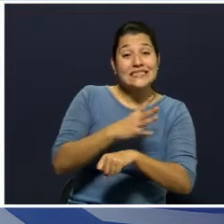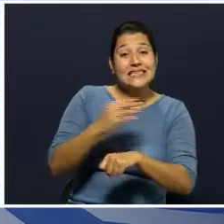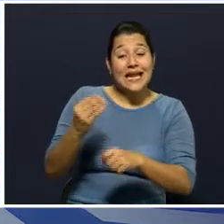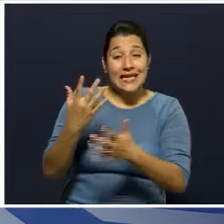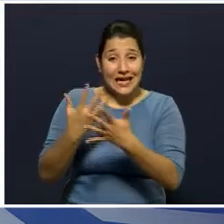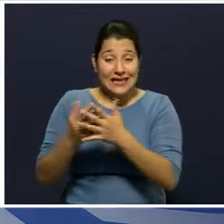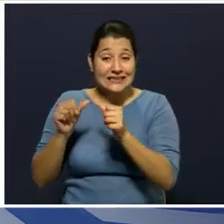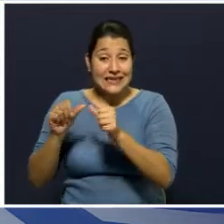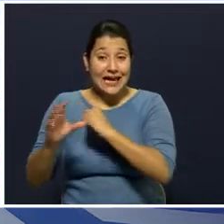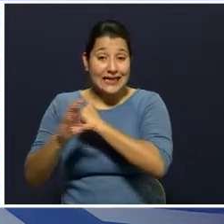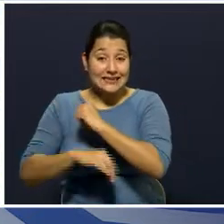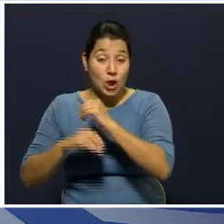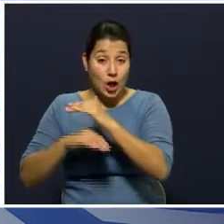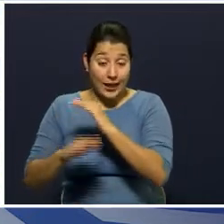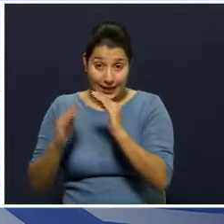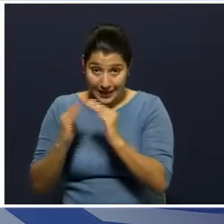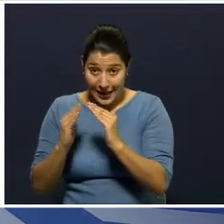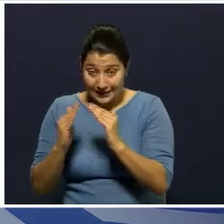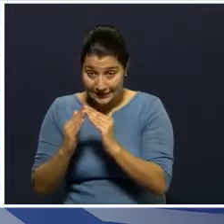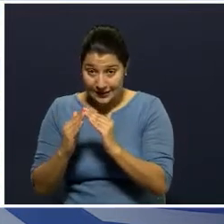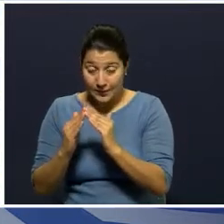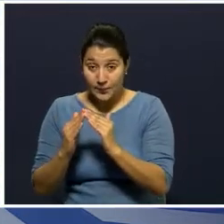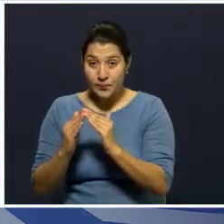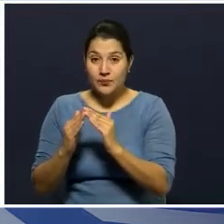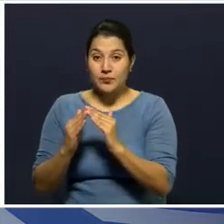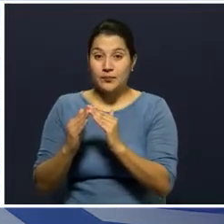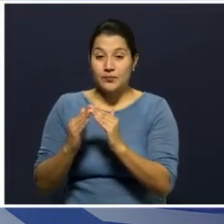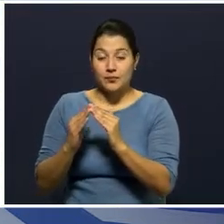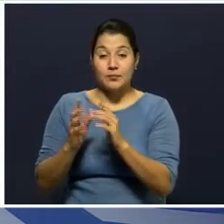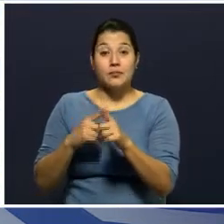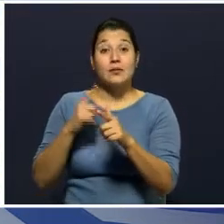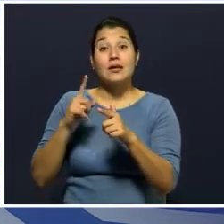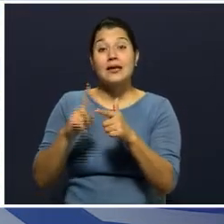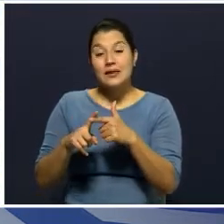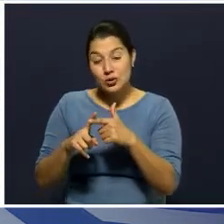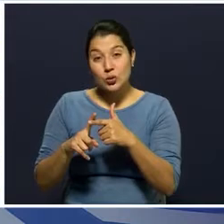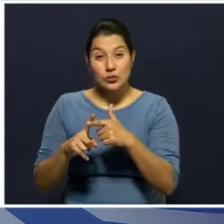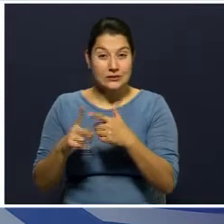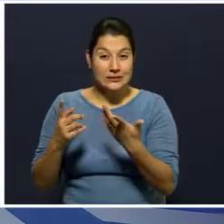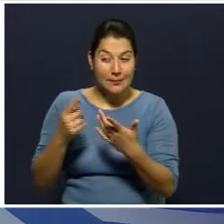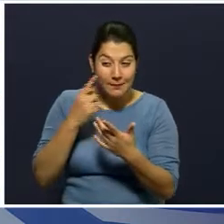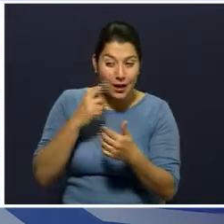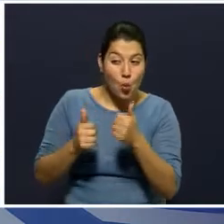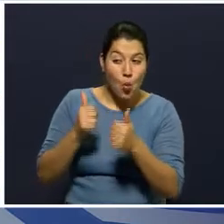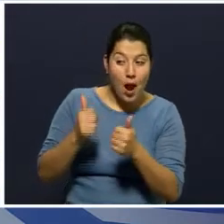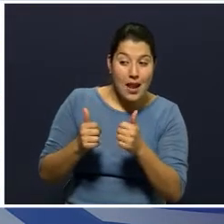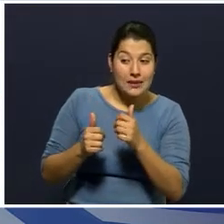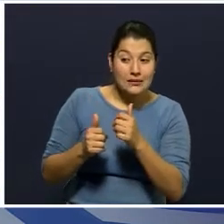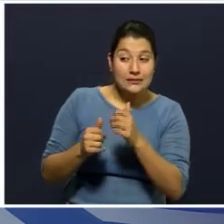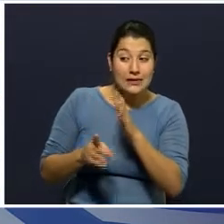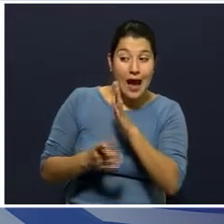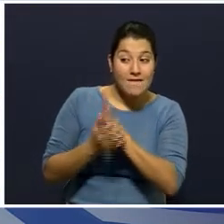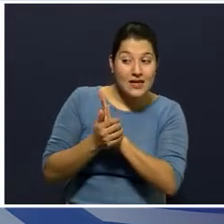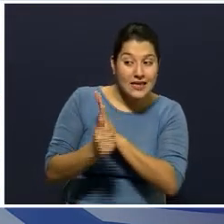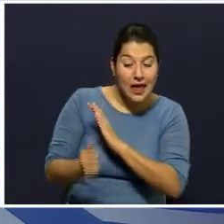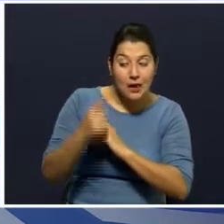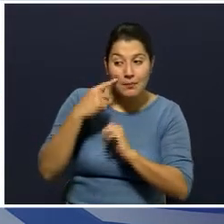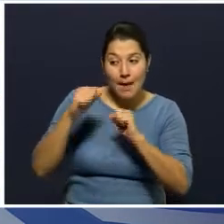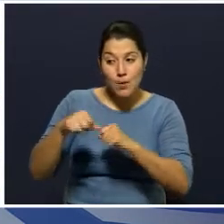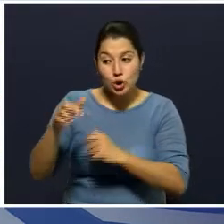esa otra etapa de análisis será su relación ante el delito, será las habilidades que ha desarrollado para convivir con otras personas,